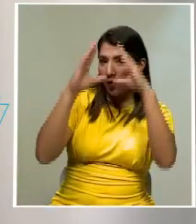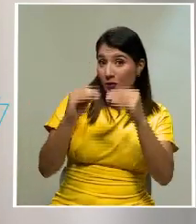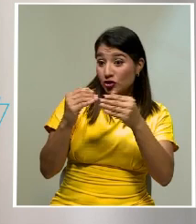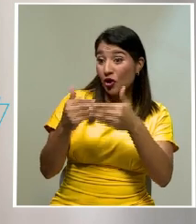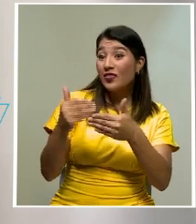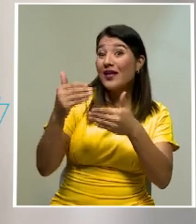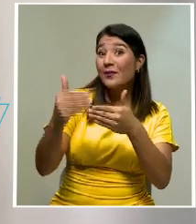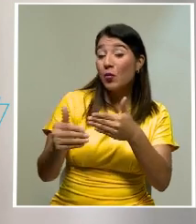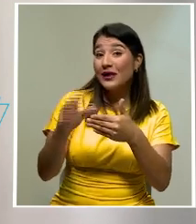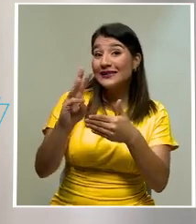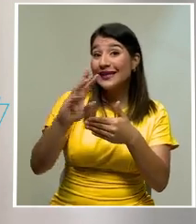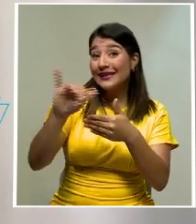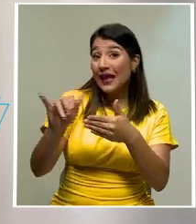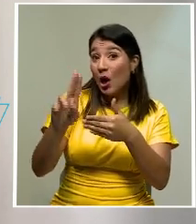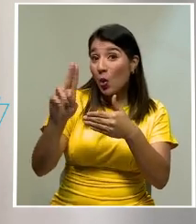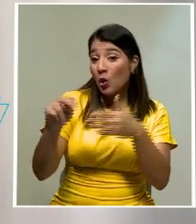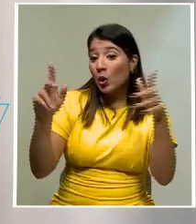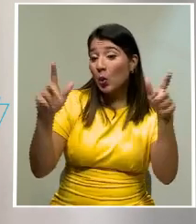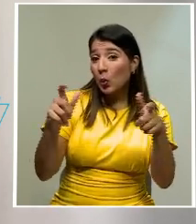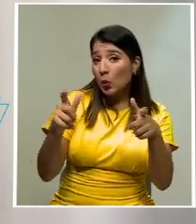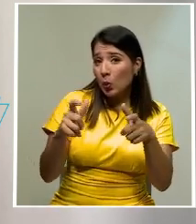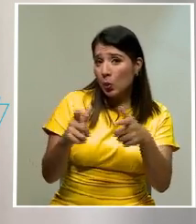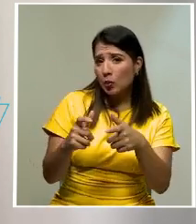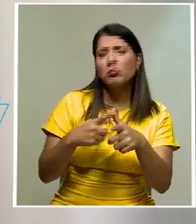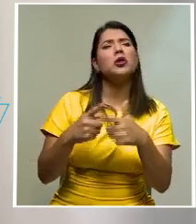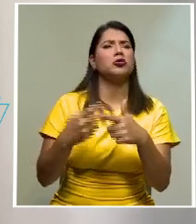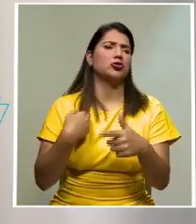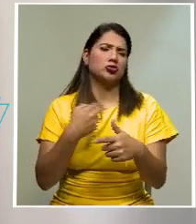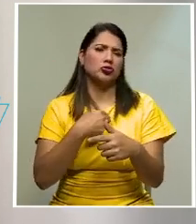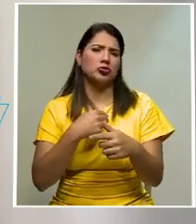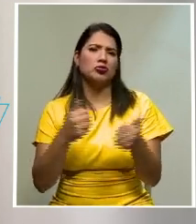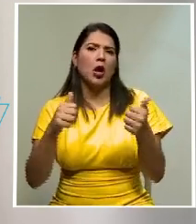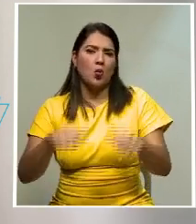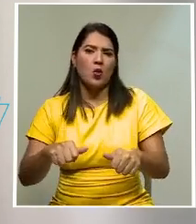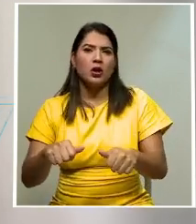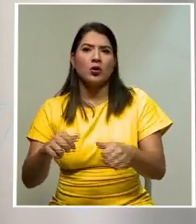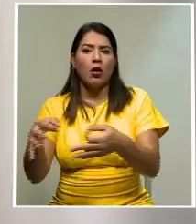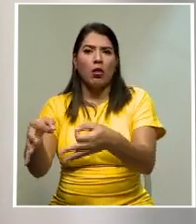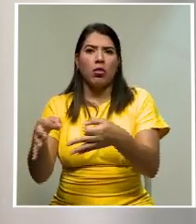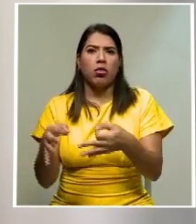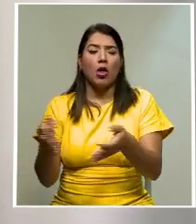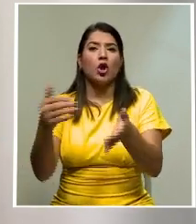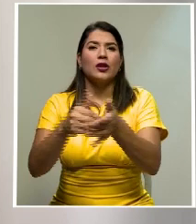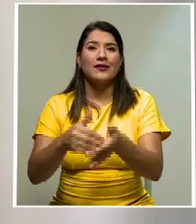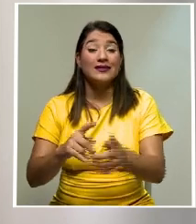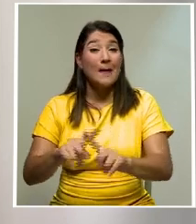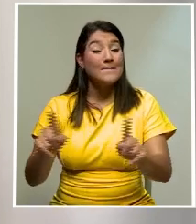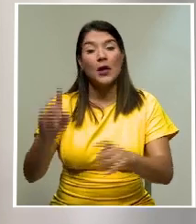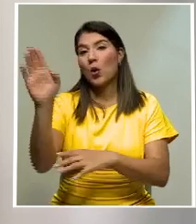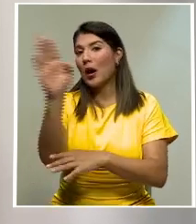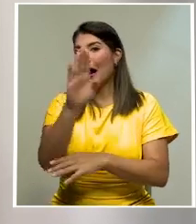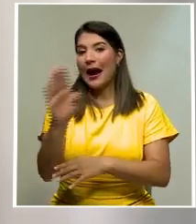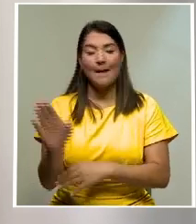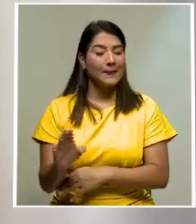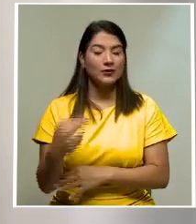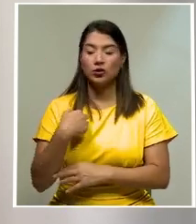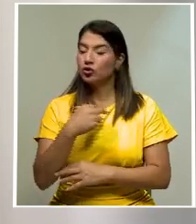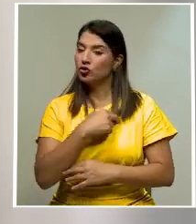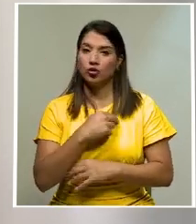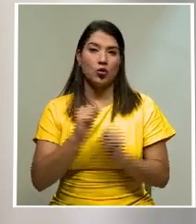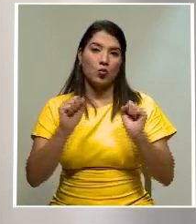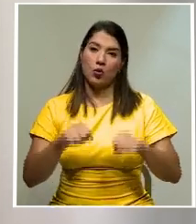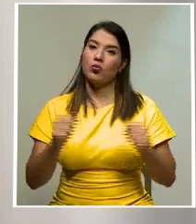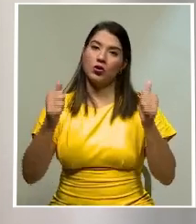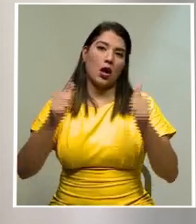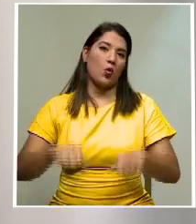acuerdo en que la Asamblea General se reúna y modifique la fecha. Pero jamás podríamos estar de acuerdo en que